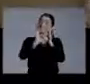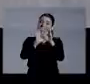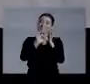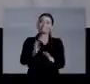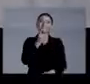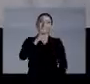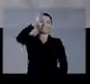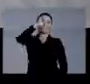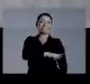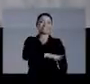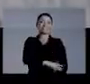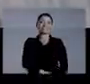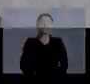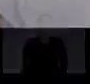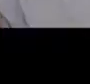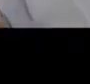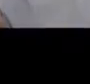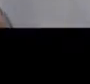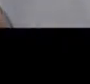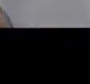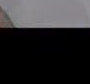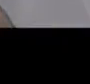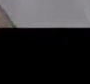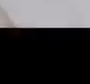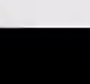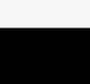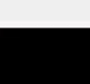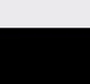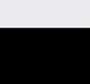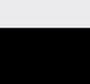¡Muchas gracias y viva Chile!